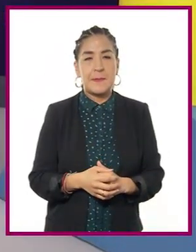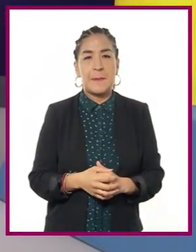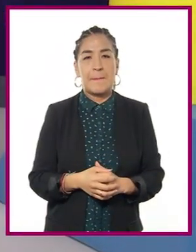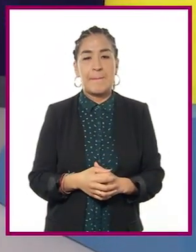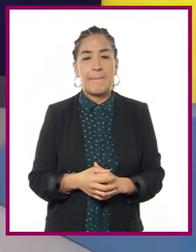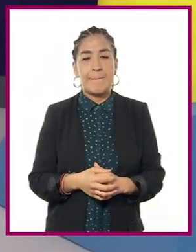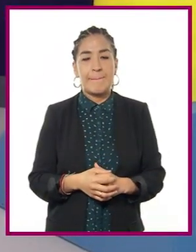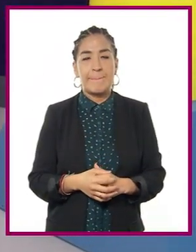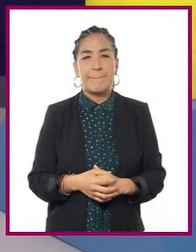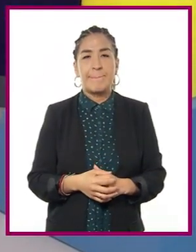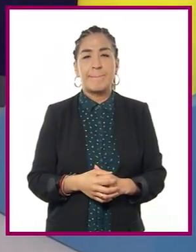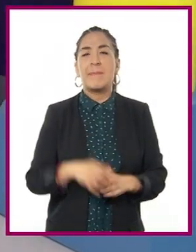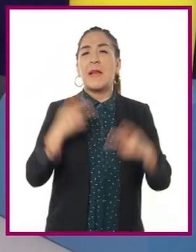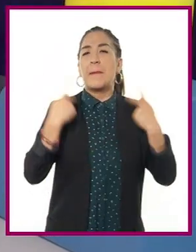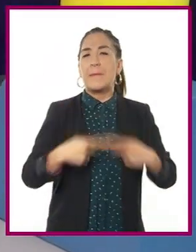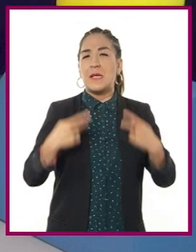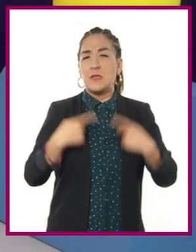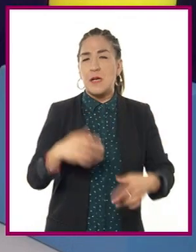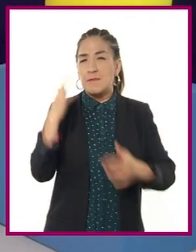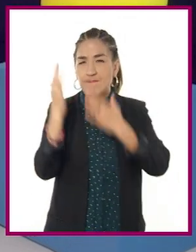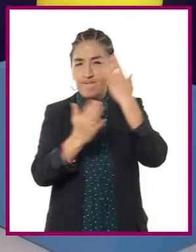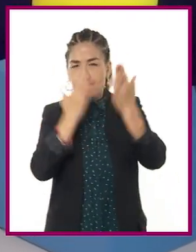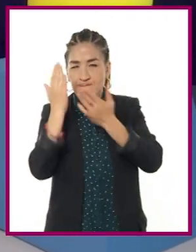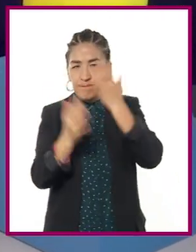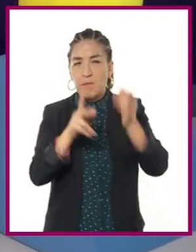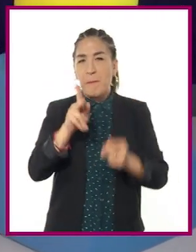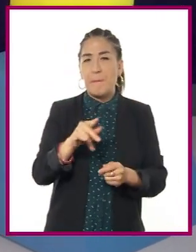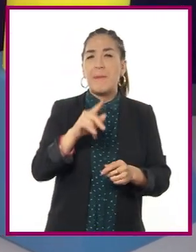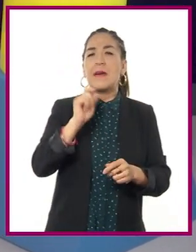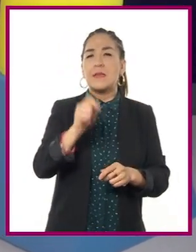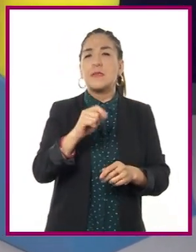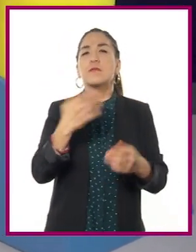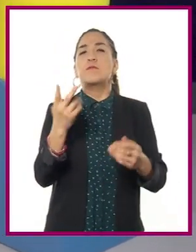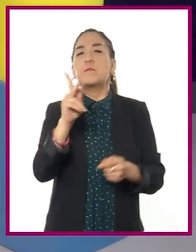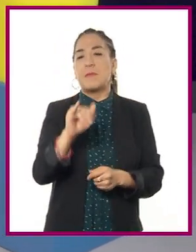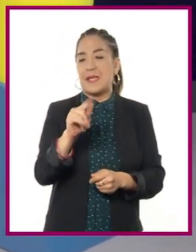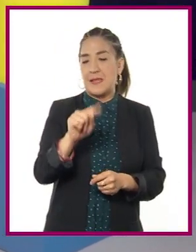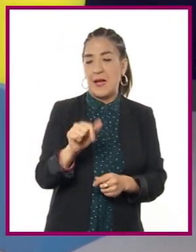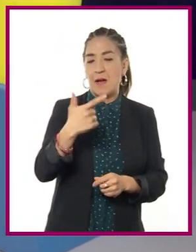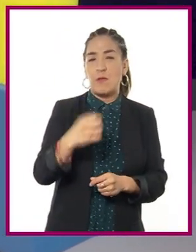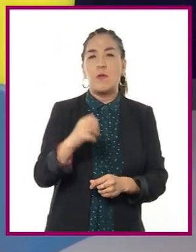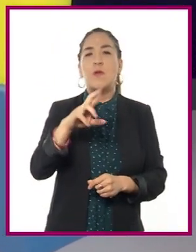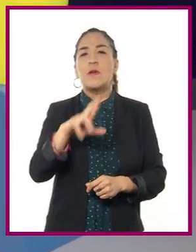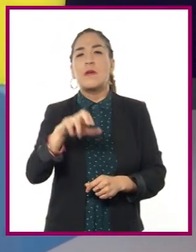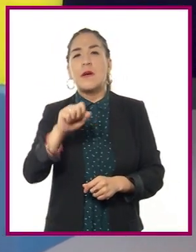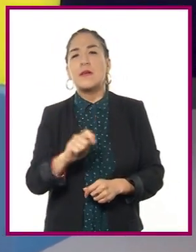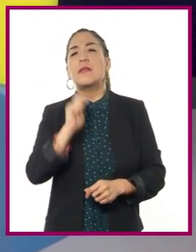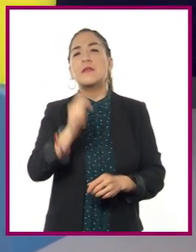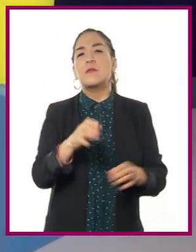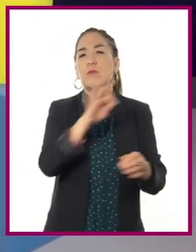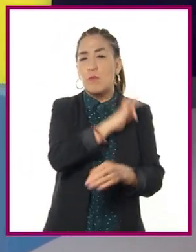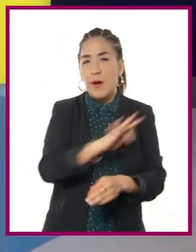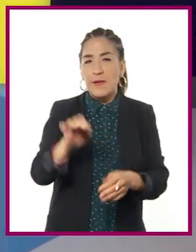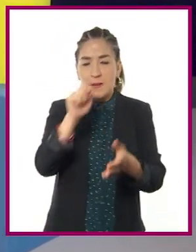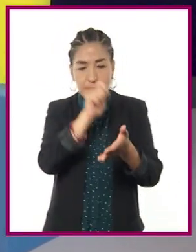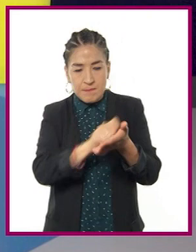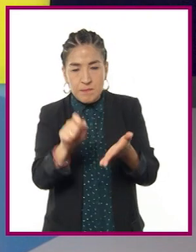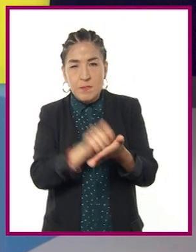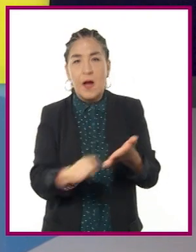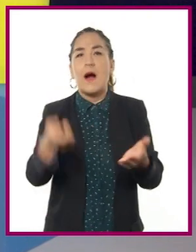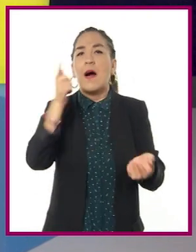Los pitagóricos descubrieron que los polígonos regulares podían inscribirse en